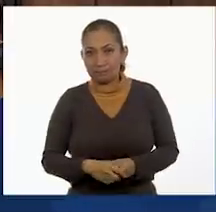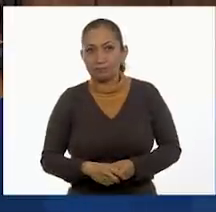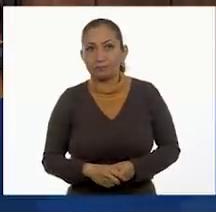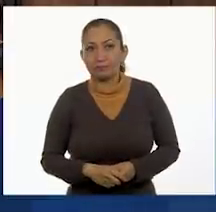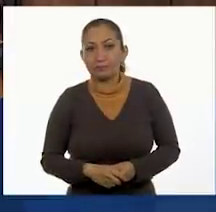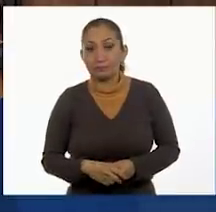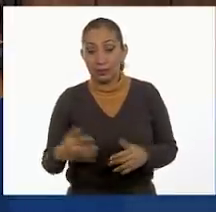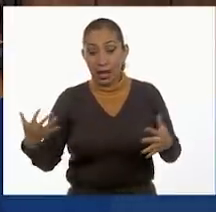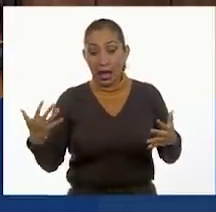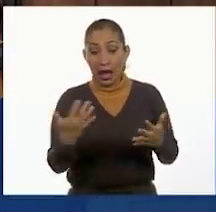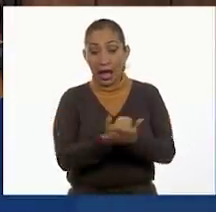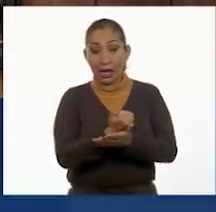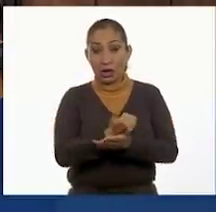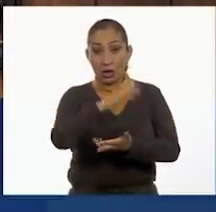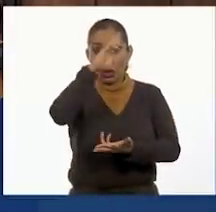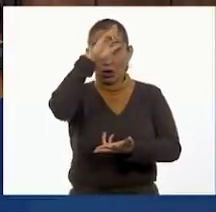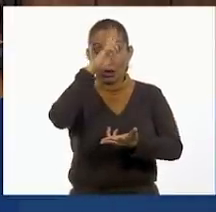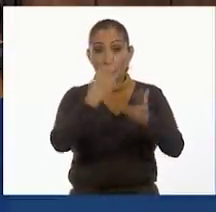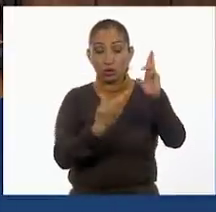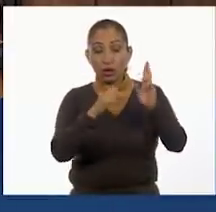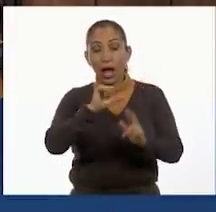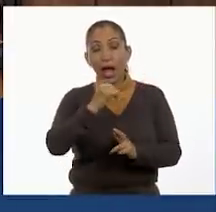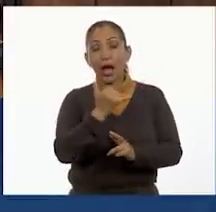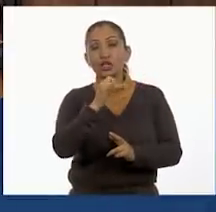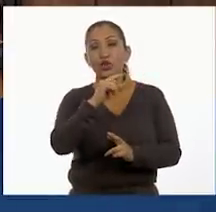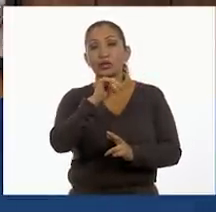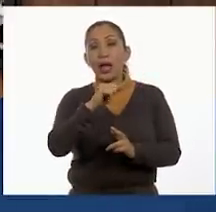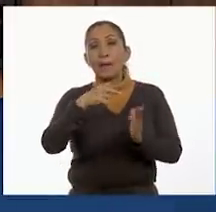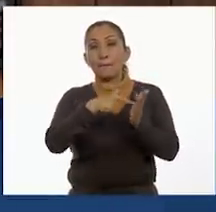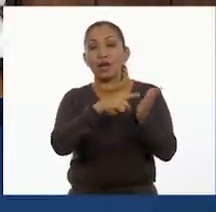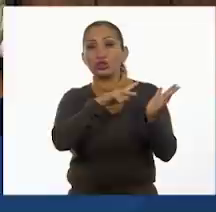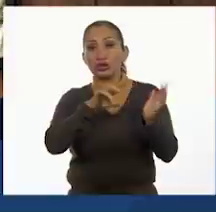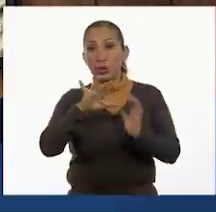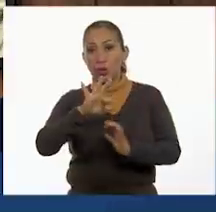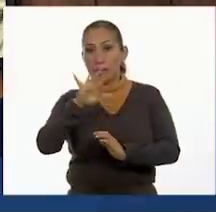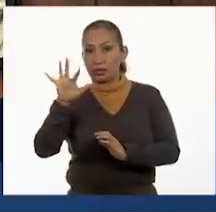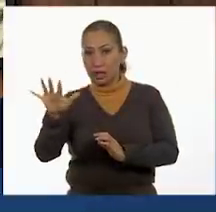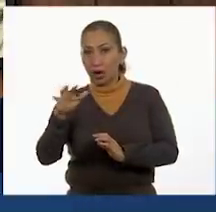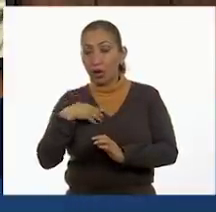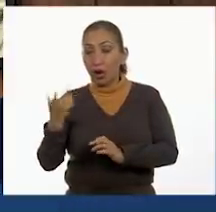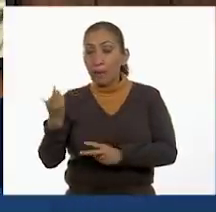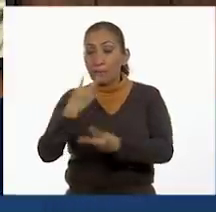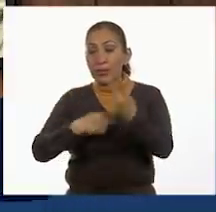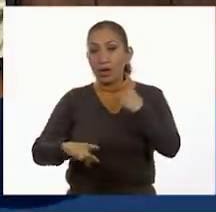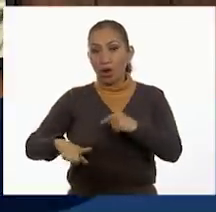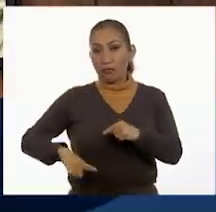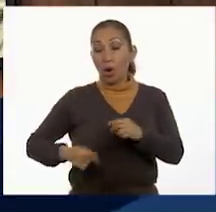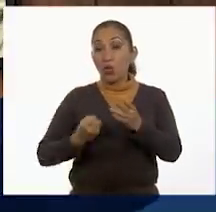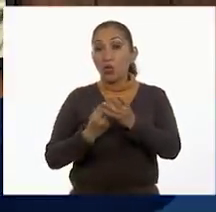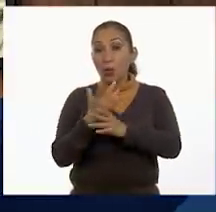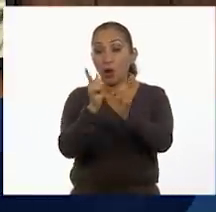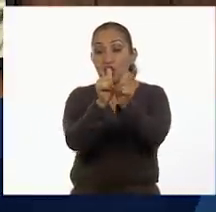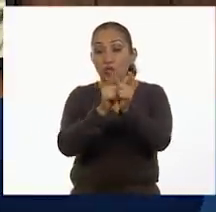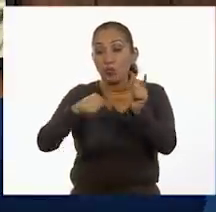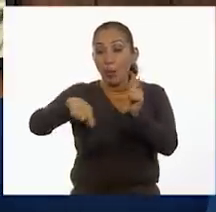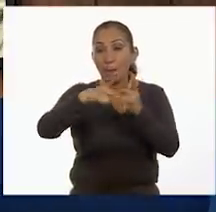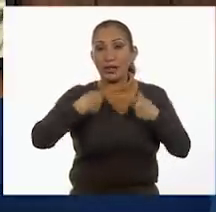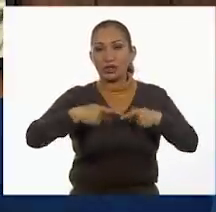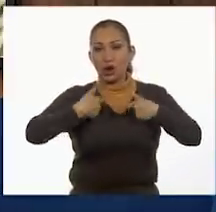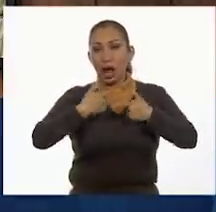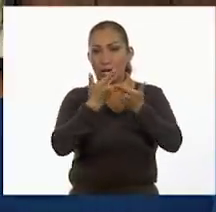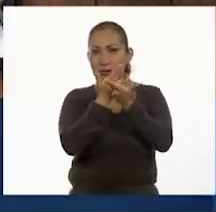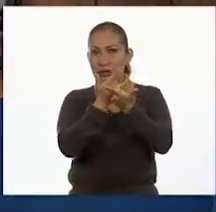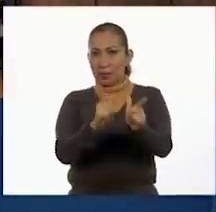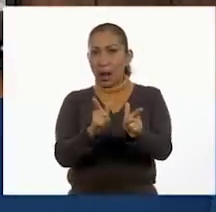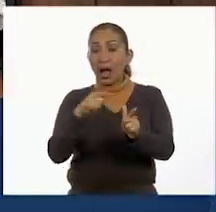Con el triunfo de la Revolución de Ayutla en 1855, llegó al poder una nueva generación de liberales,